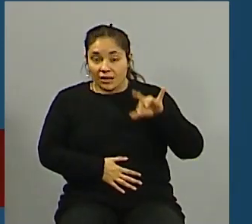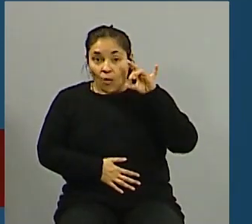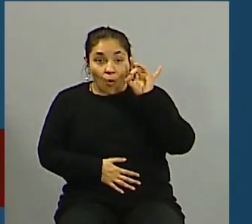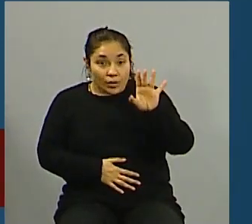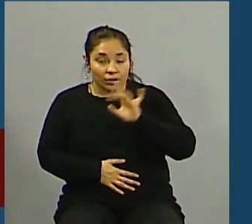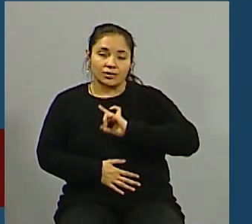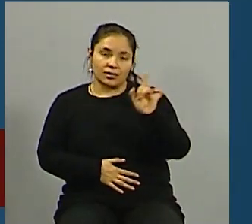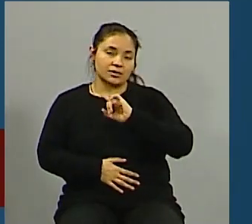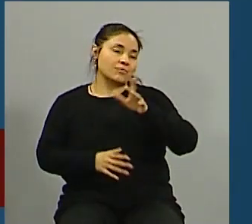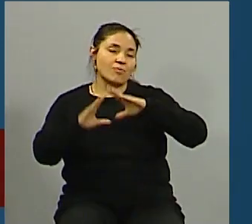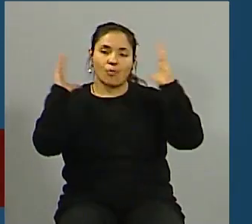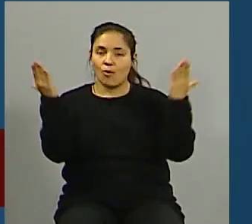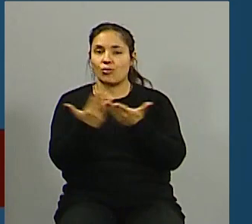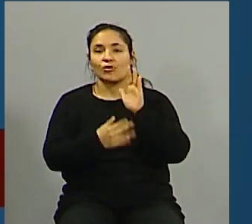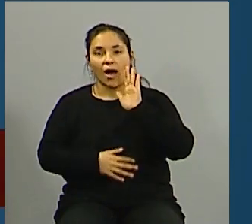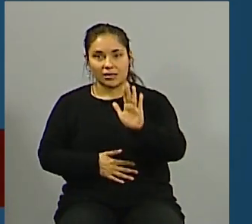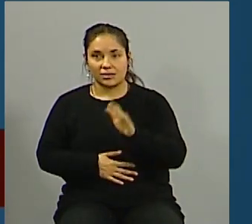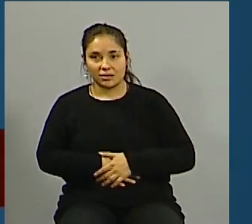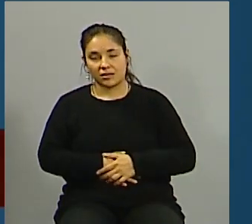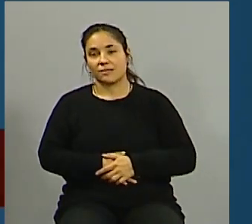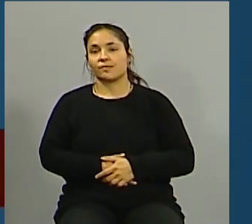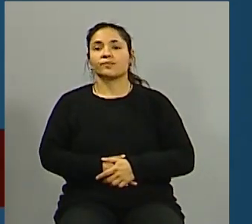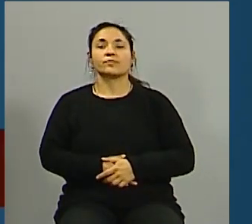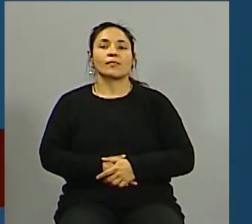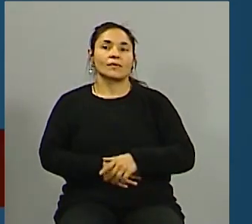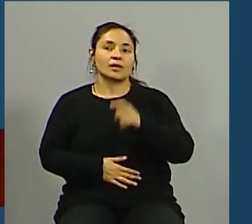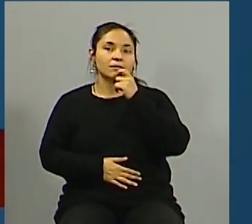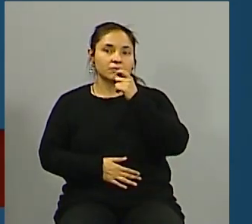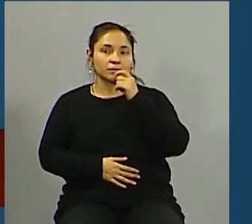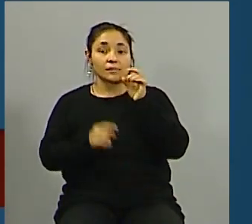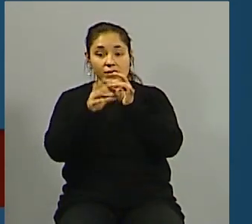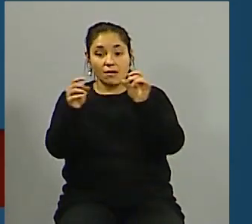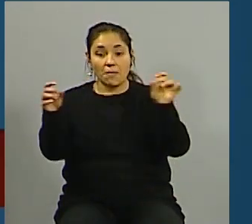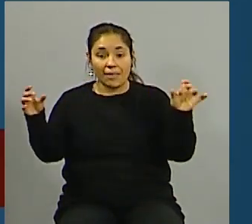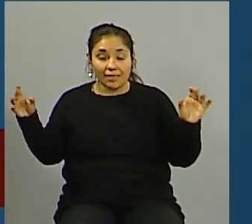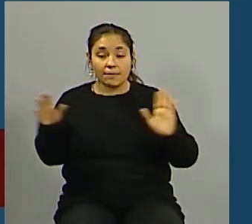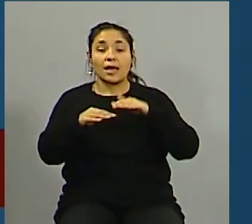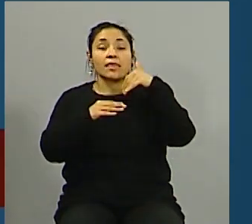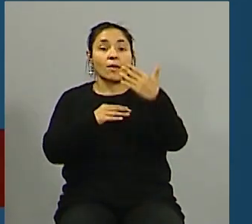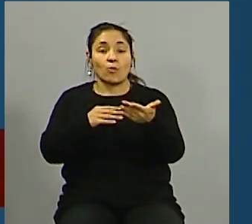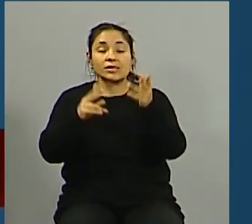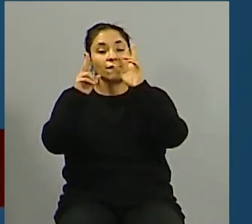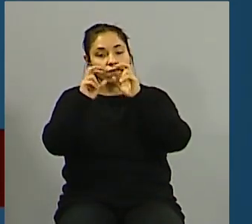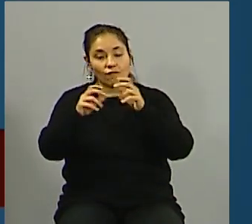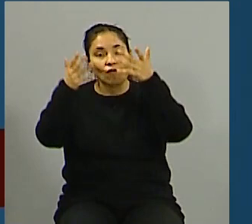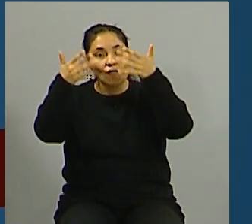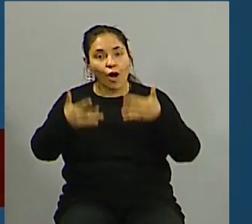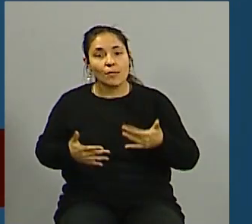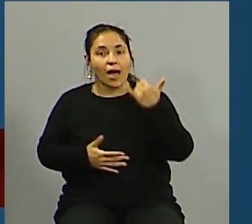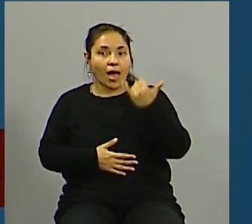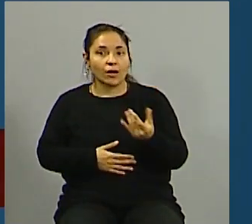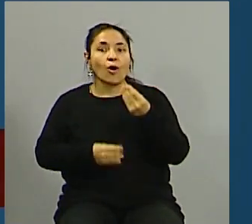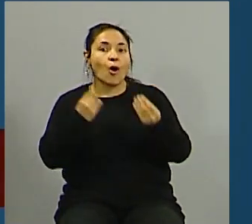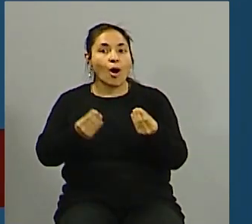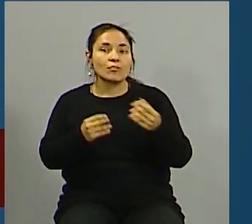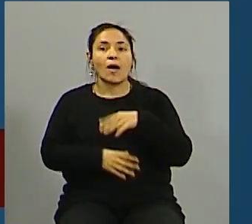nivel mundial. Claro. La Oxfam, apenas salida de la pandemia, hizo un informe de cómo se reapropiaron